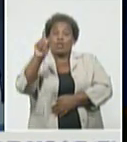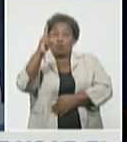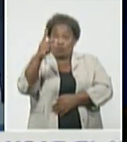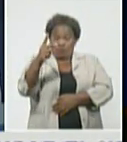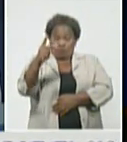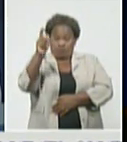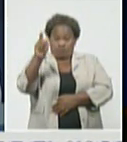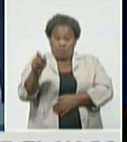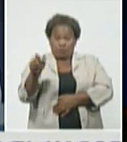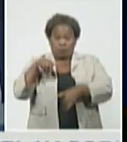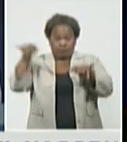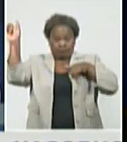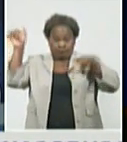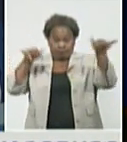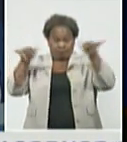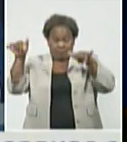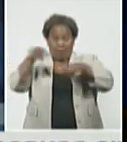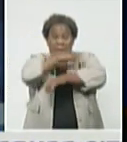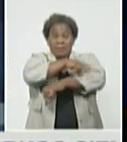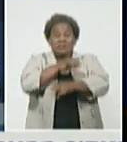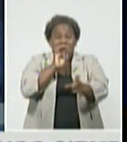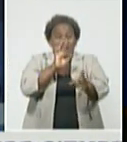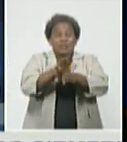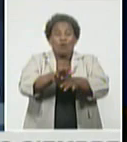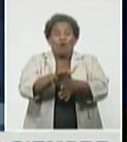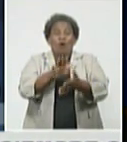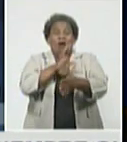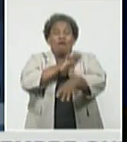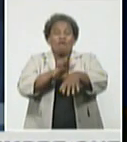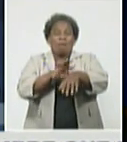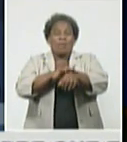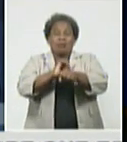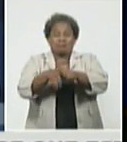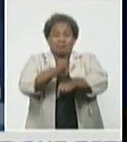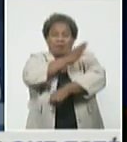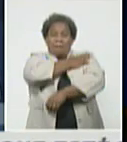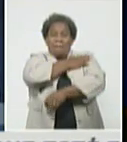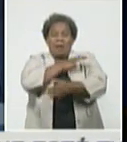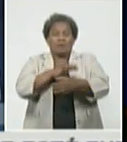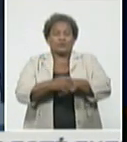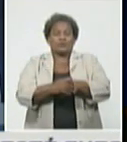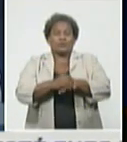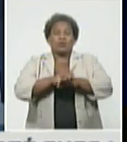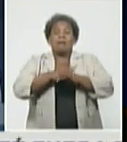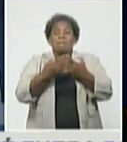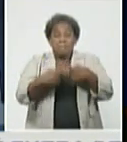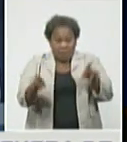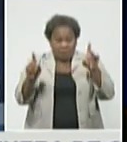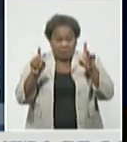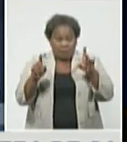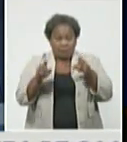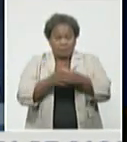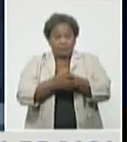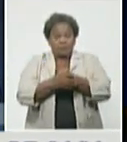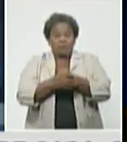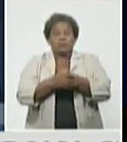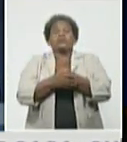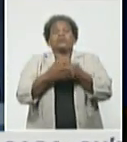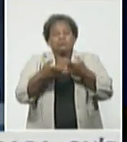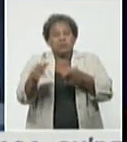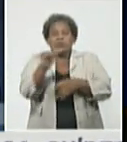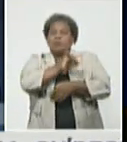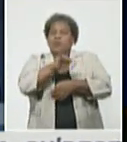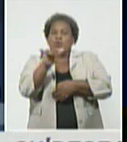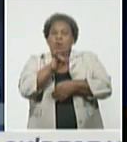de la pandemia, y ayer este indicador no es favorable, pero se corresponde con los casos que habíamos